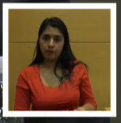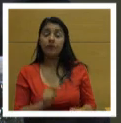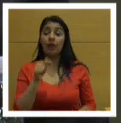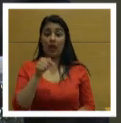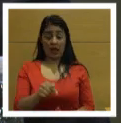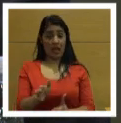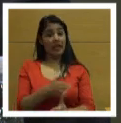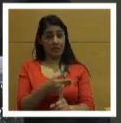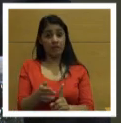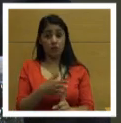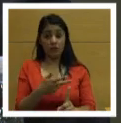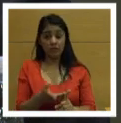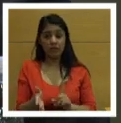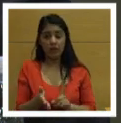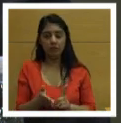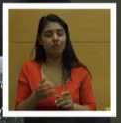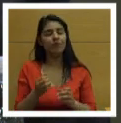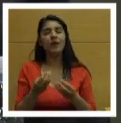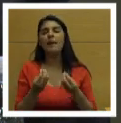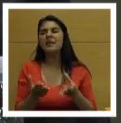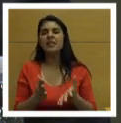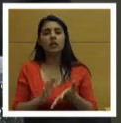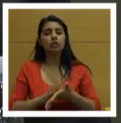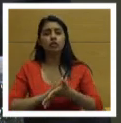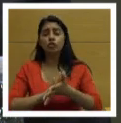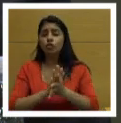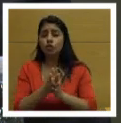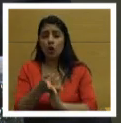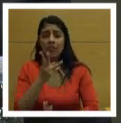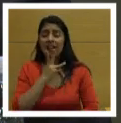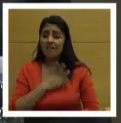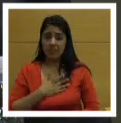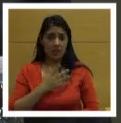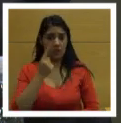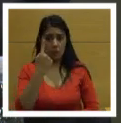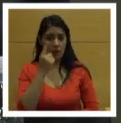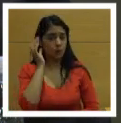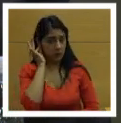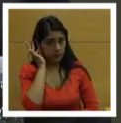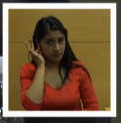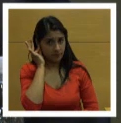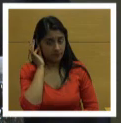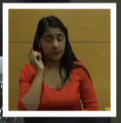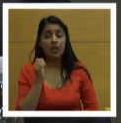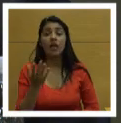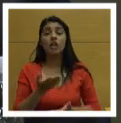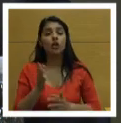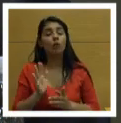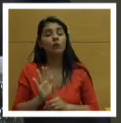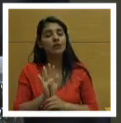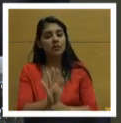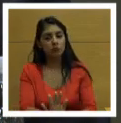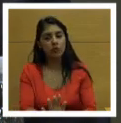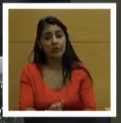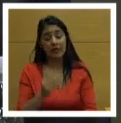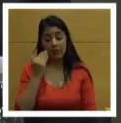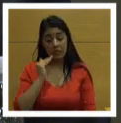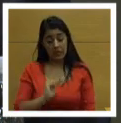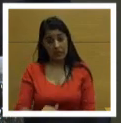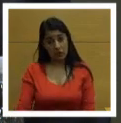puede presentar a lo largo de todo el ciclo vital de una mujer y sus manifestaciones van desde la